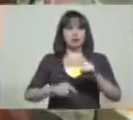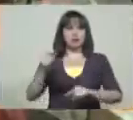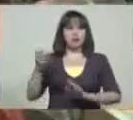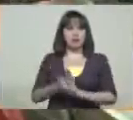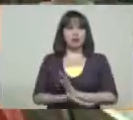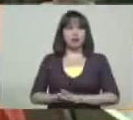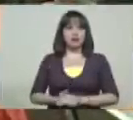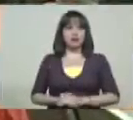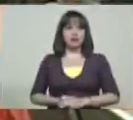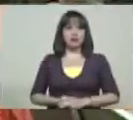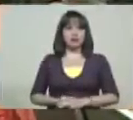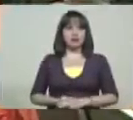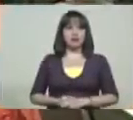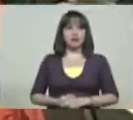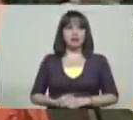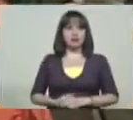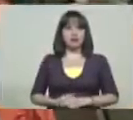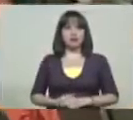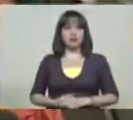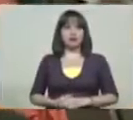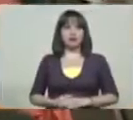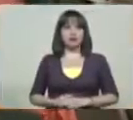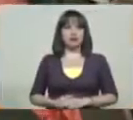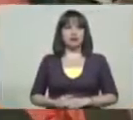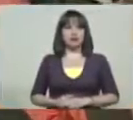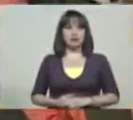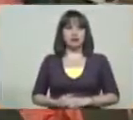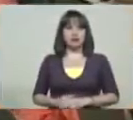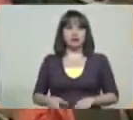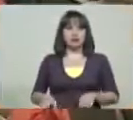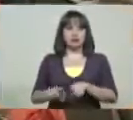Colombia, Brasil, Argentina,